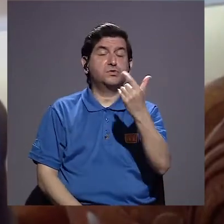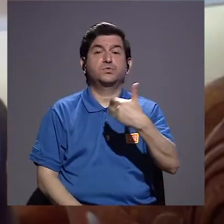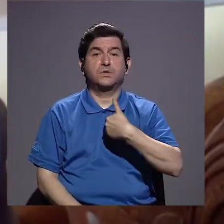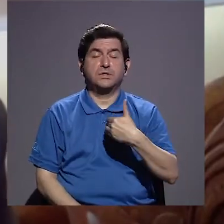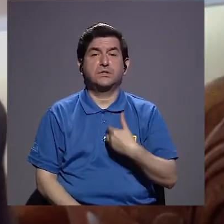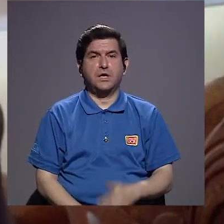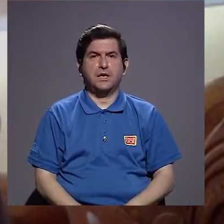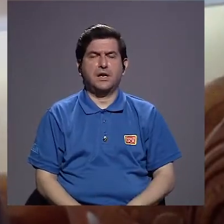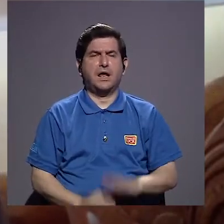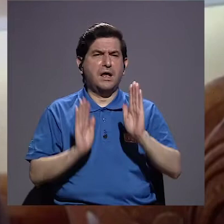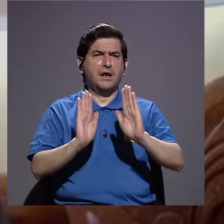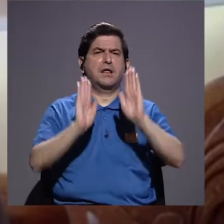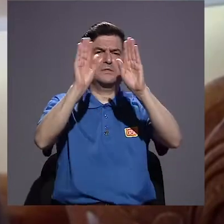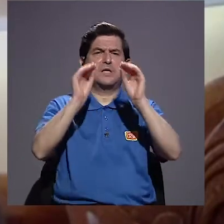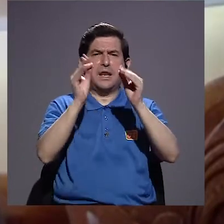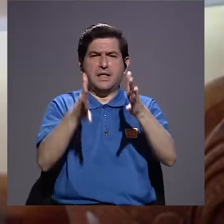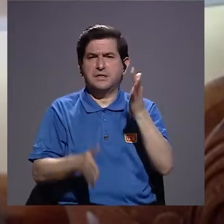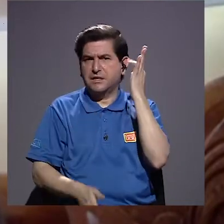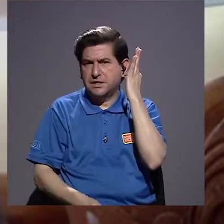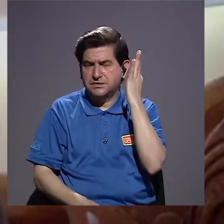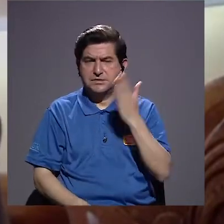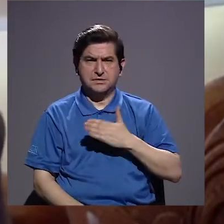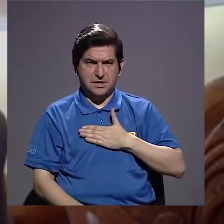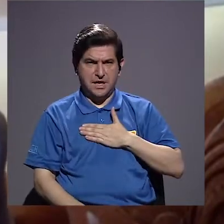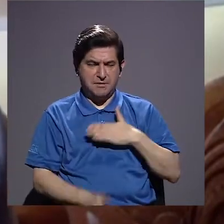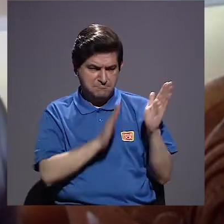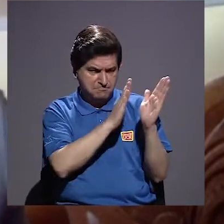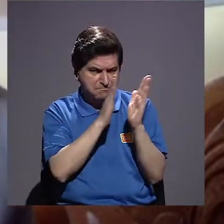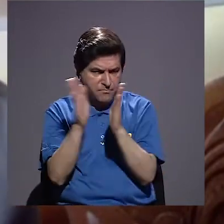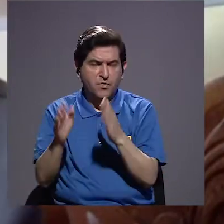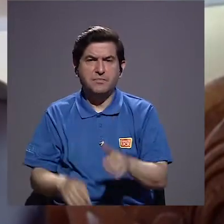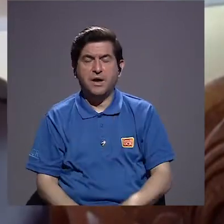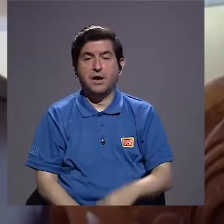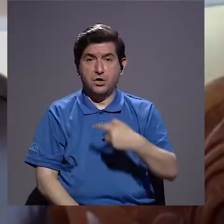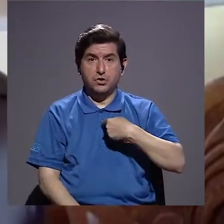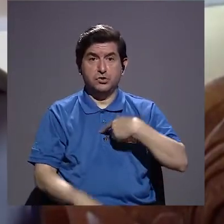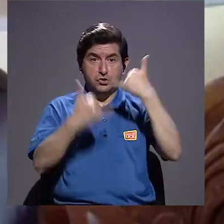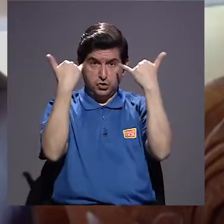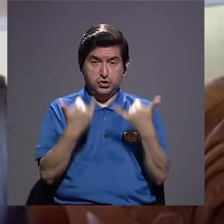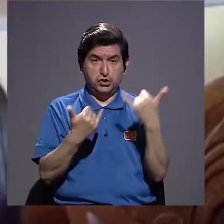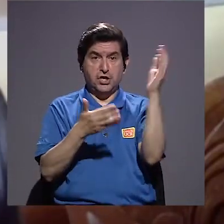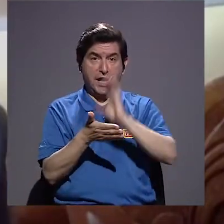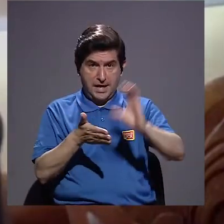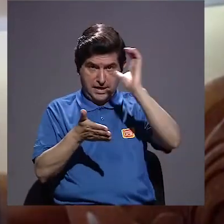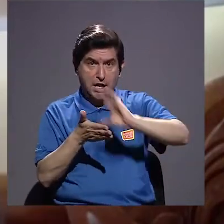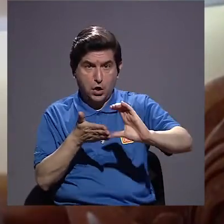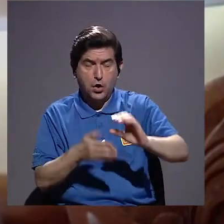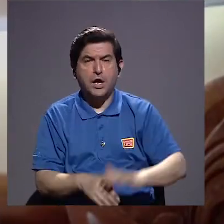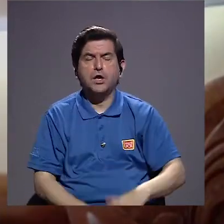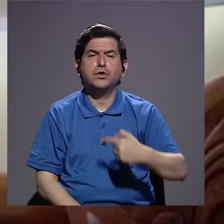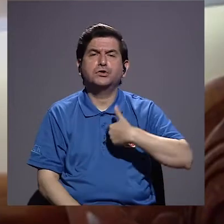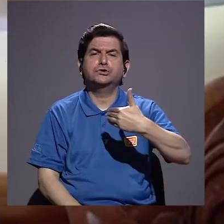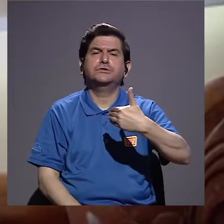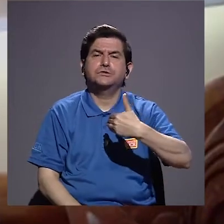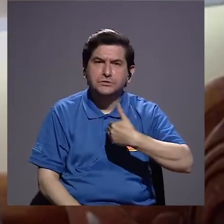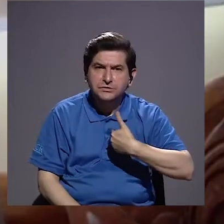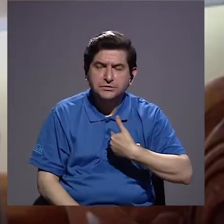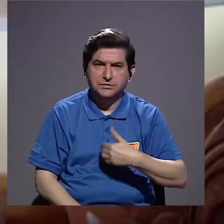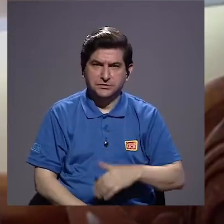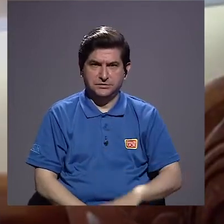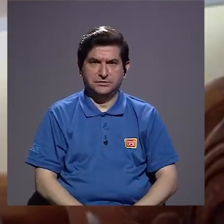de contar con grandes educadoras que me formaron de manera que cuando llegué al colegio, ya yo